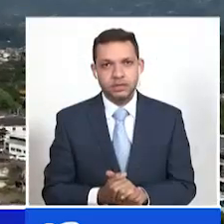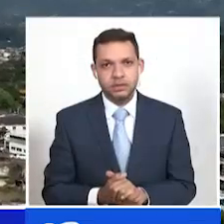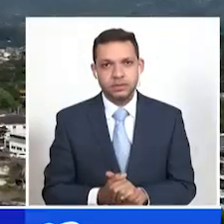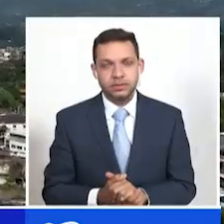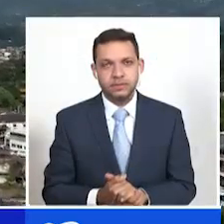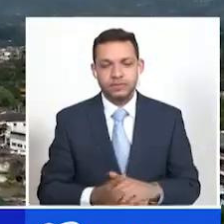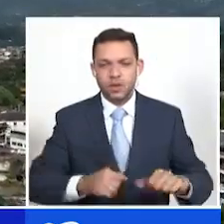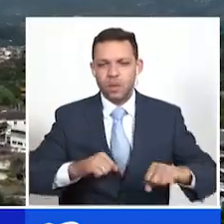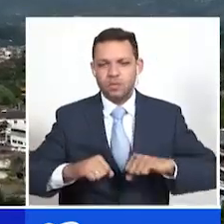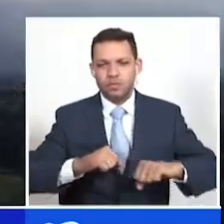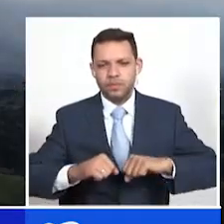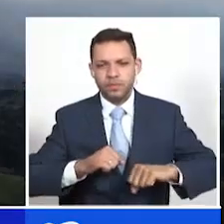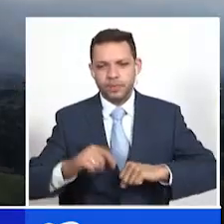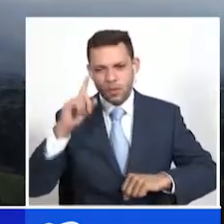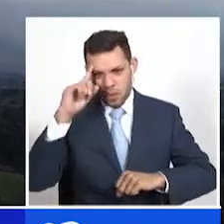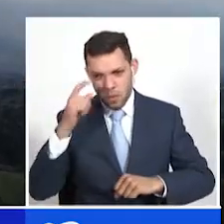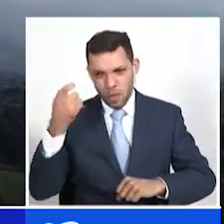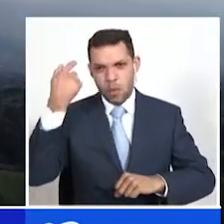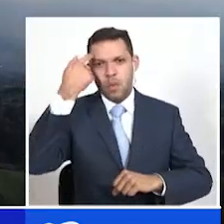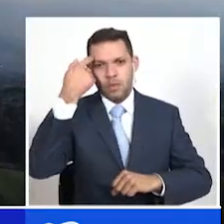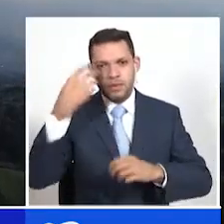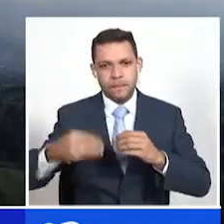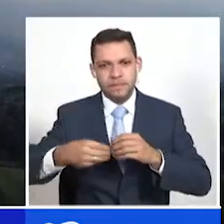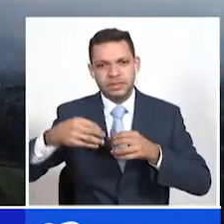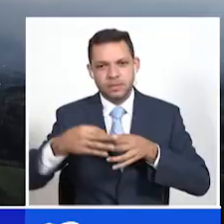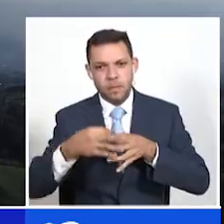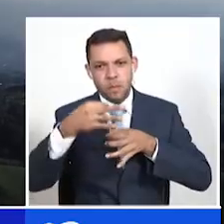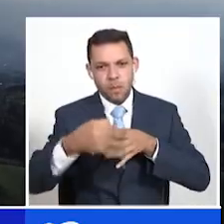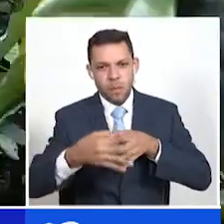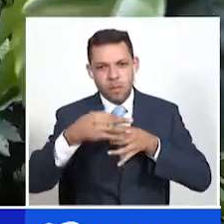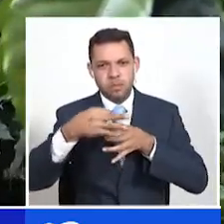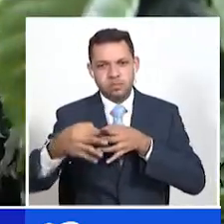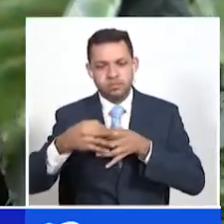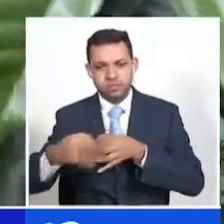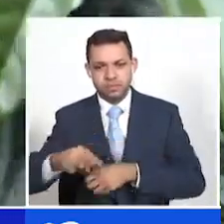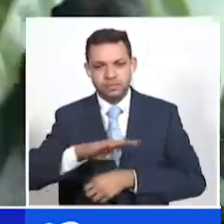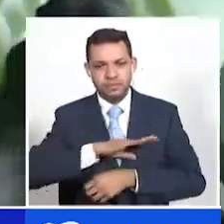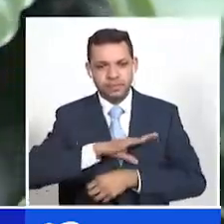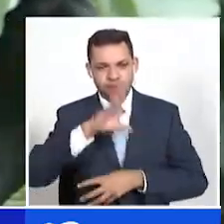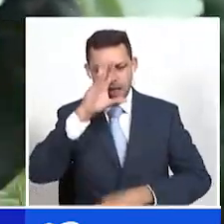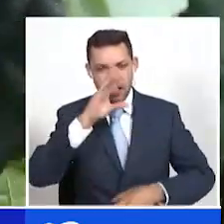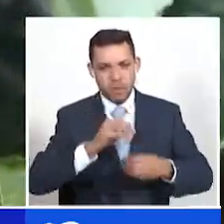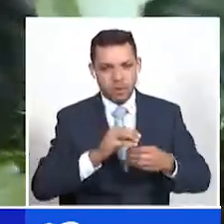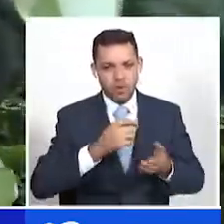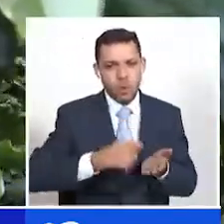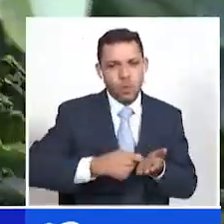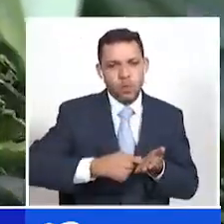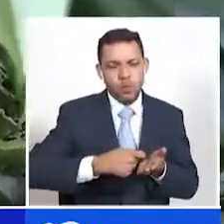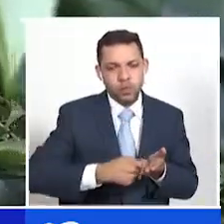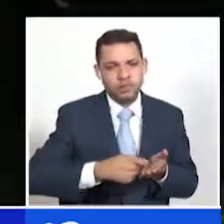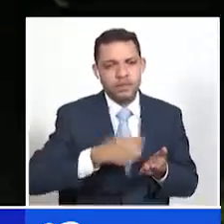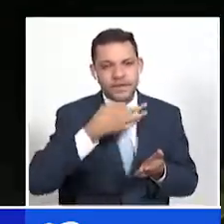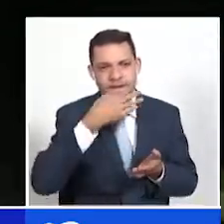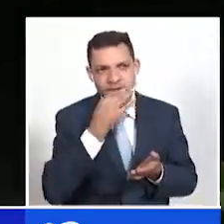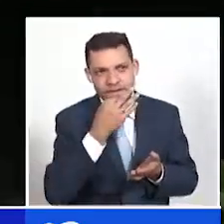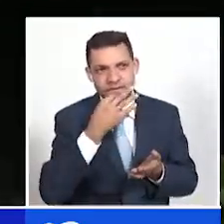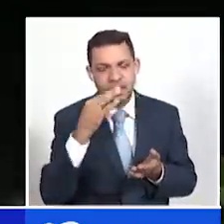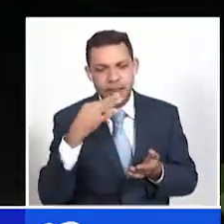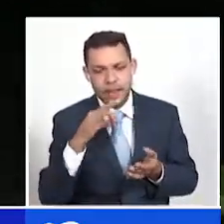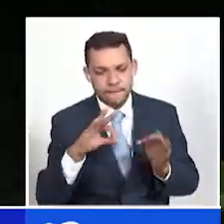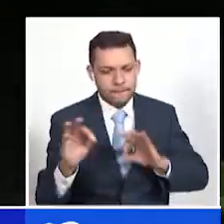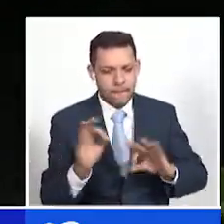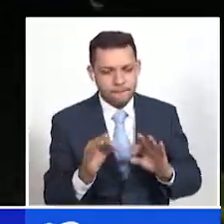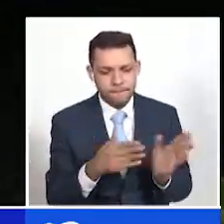Las autoridades departamentales y municipales, en articulación con el gremio cafetero, se preparan para el plan cosecha de este primer